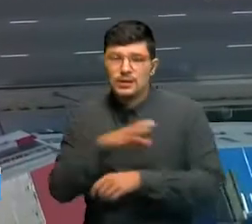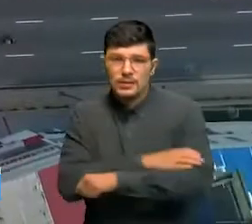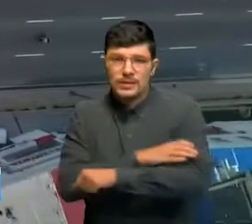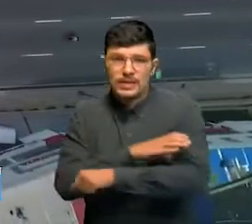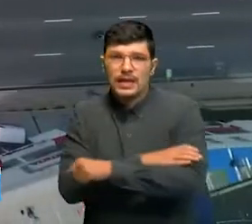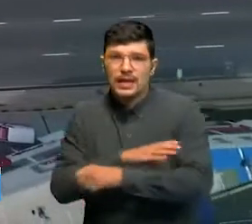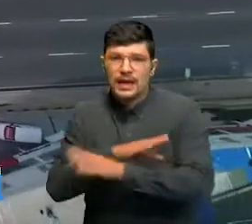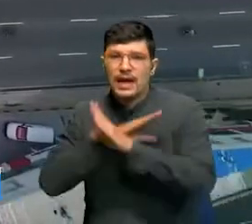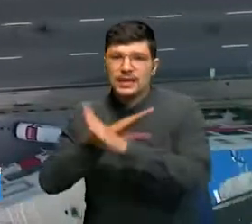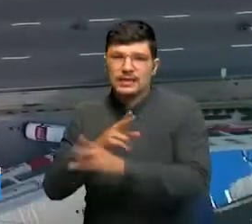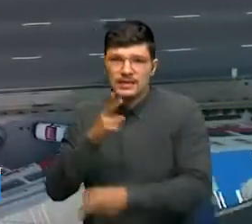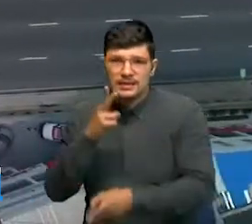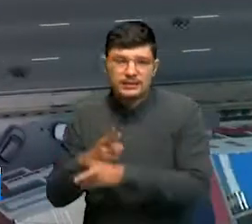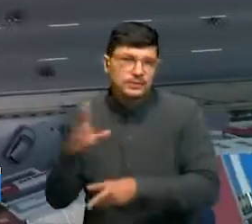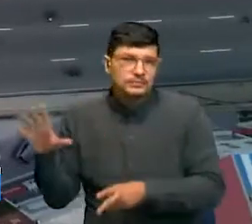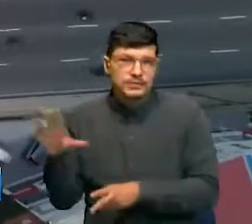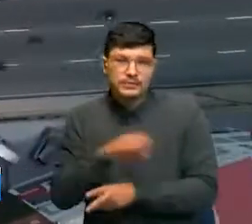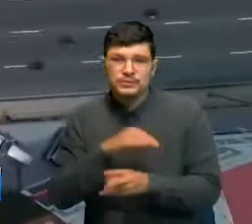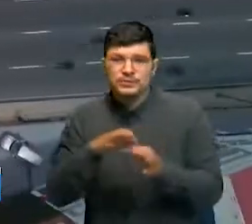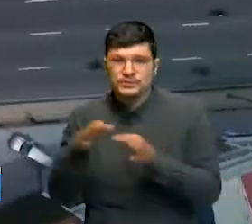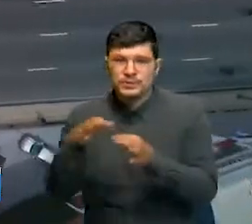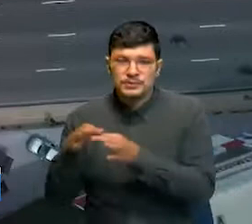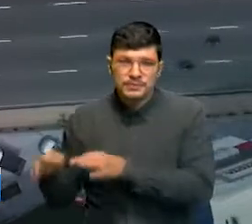los municipios.